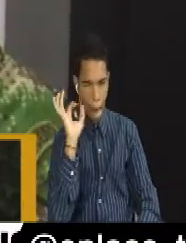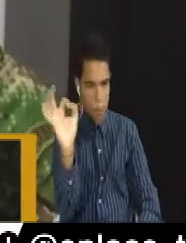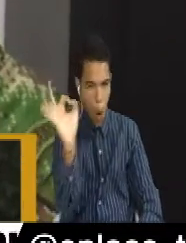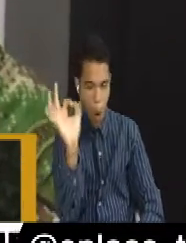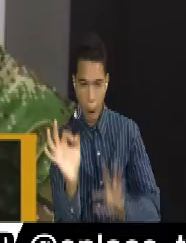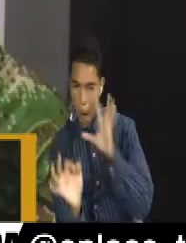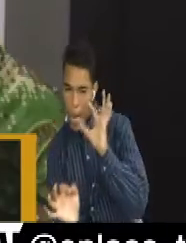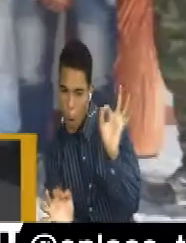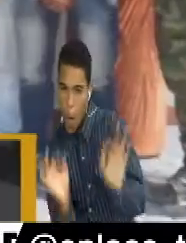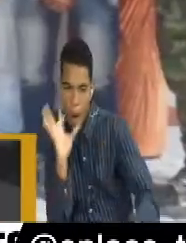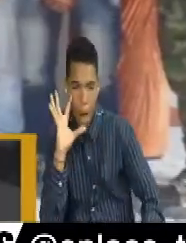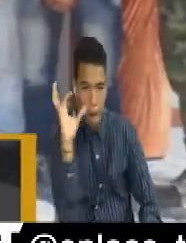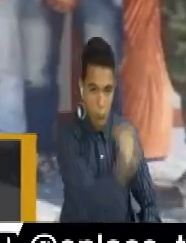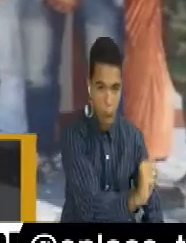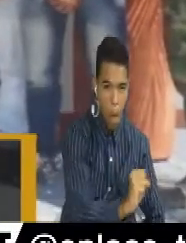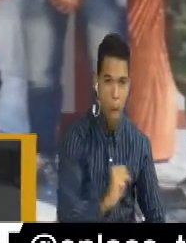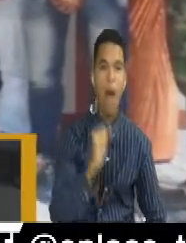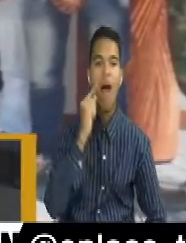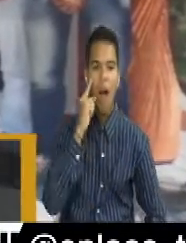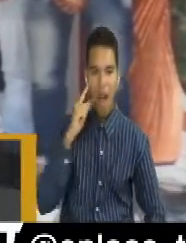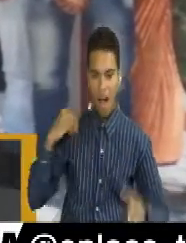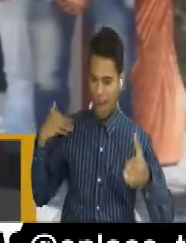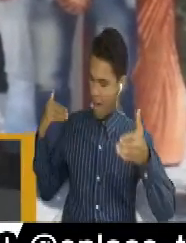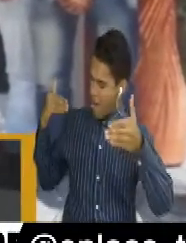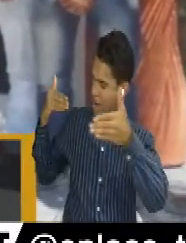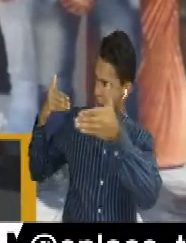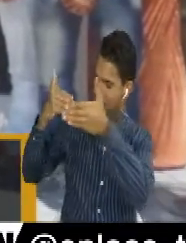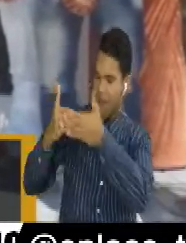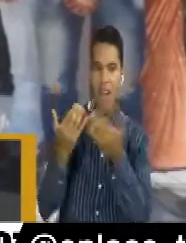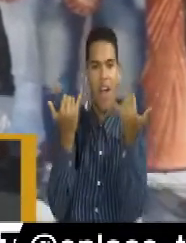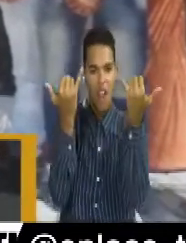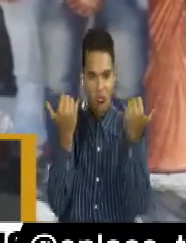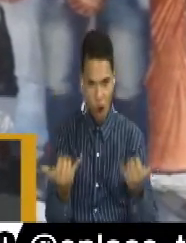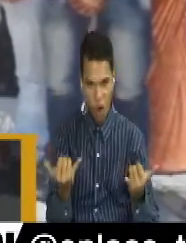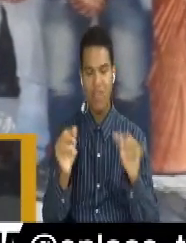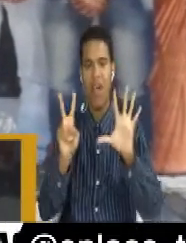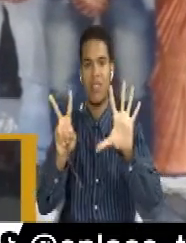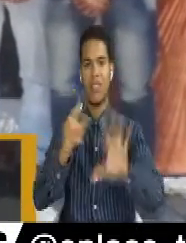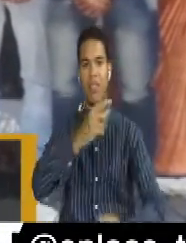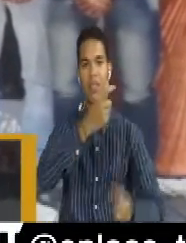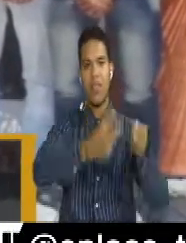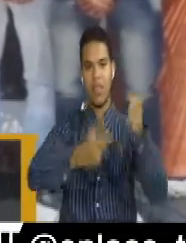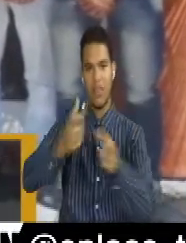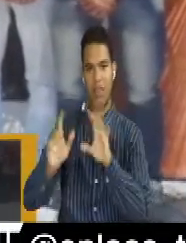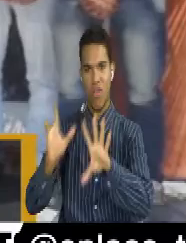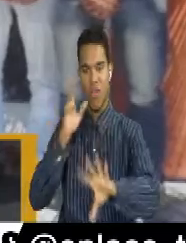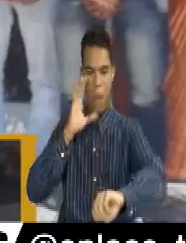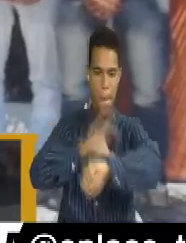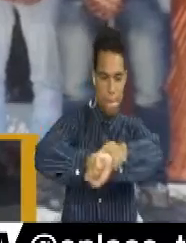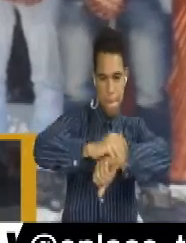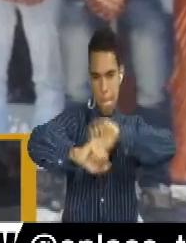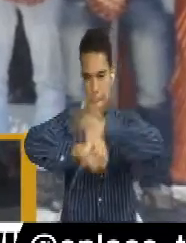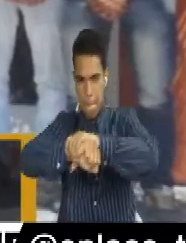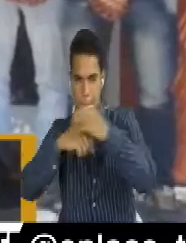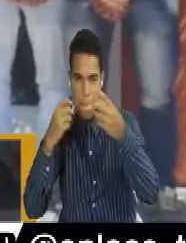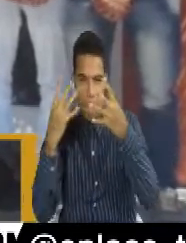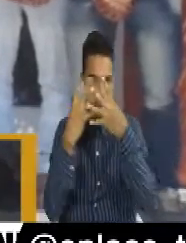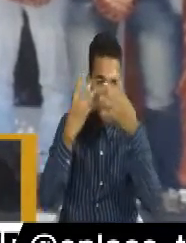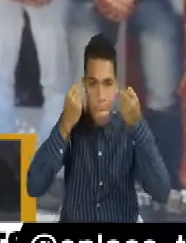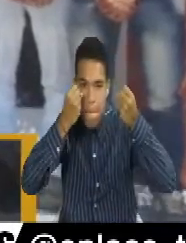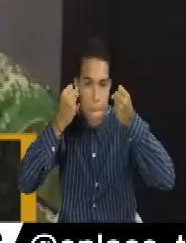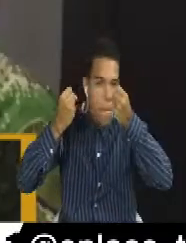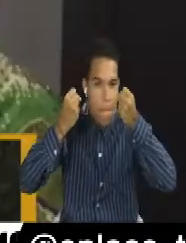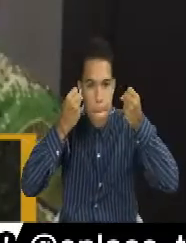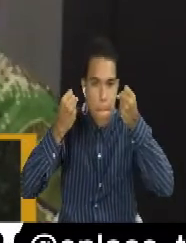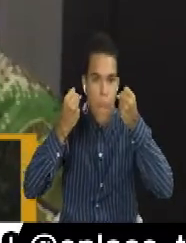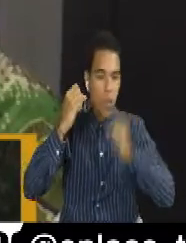ocasiones y pues ya al término de la fecha se capturaron. Esta actividad arrojó 7 capturas, de las